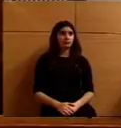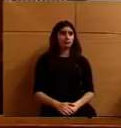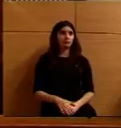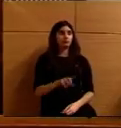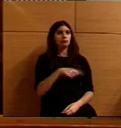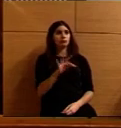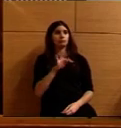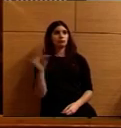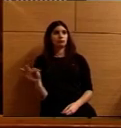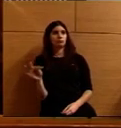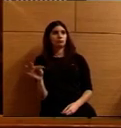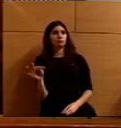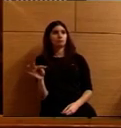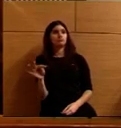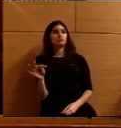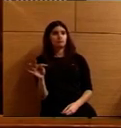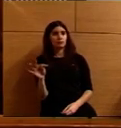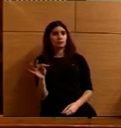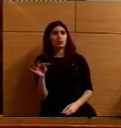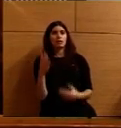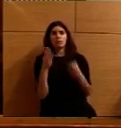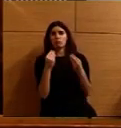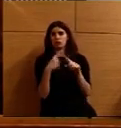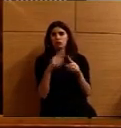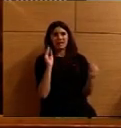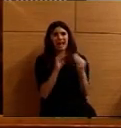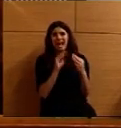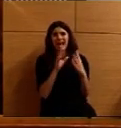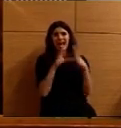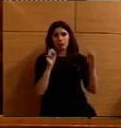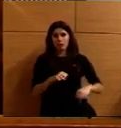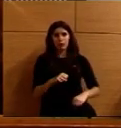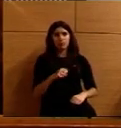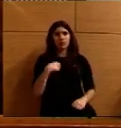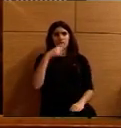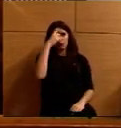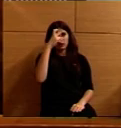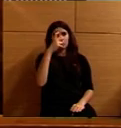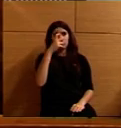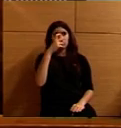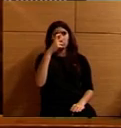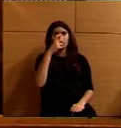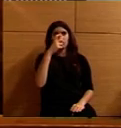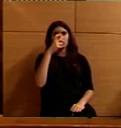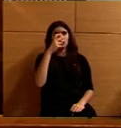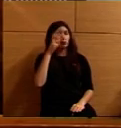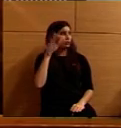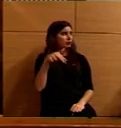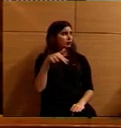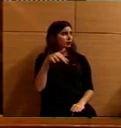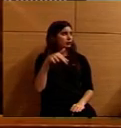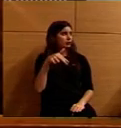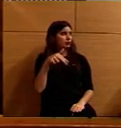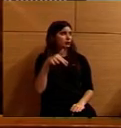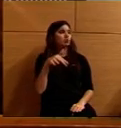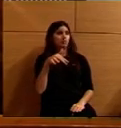muy rápidamente... que estem en moltes coses d'acord i jo crec que també repetim el guant de moltes coses que ens diu i per això també fem l'esforç de...